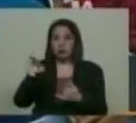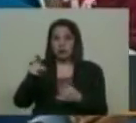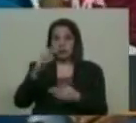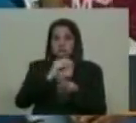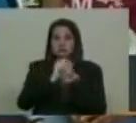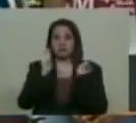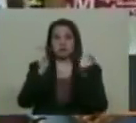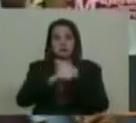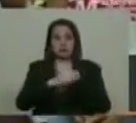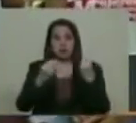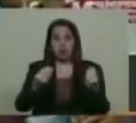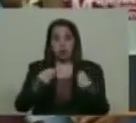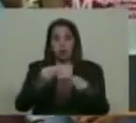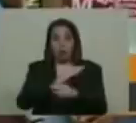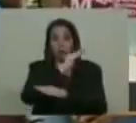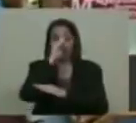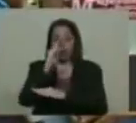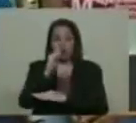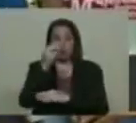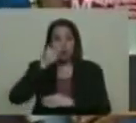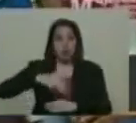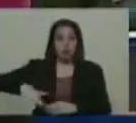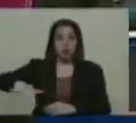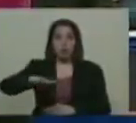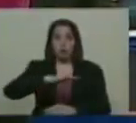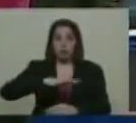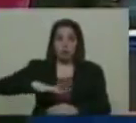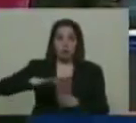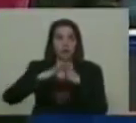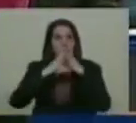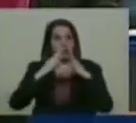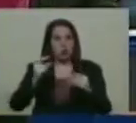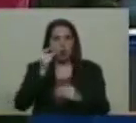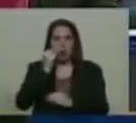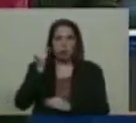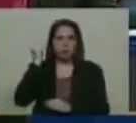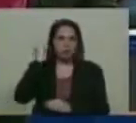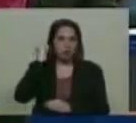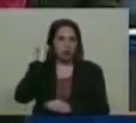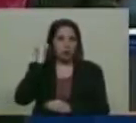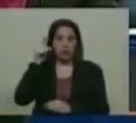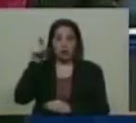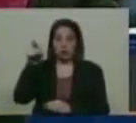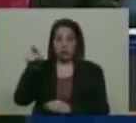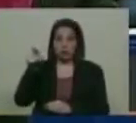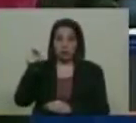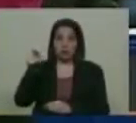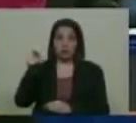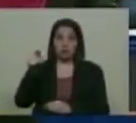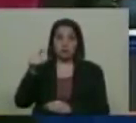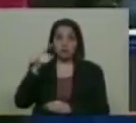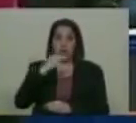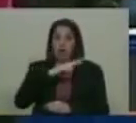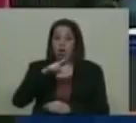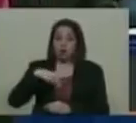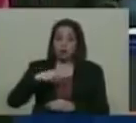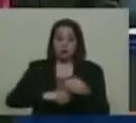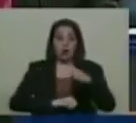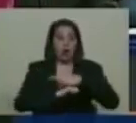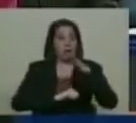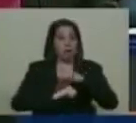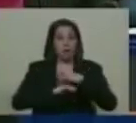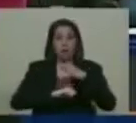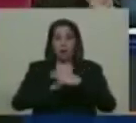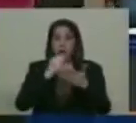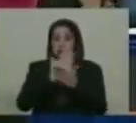al protector del pueblo, de todos y de todas. Así que, mi comandante, cuente con este batallón de